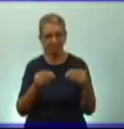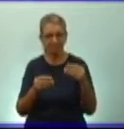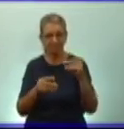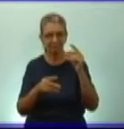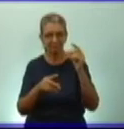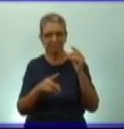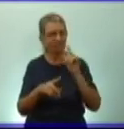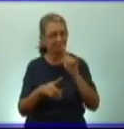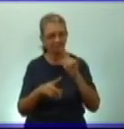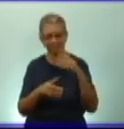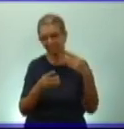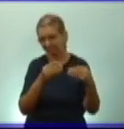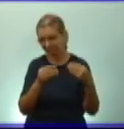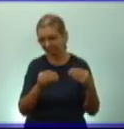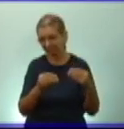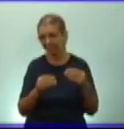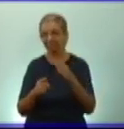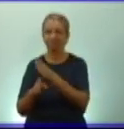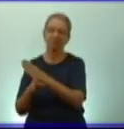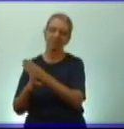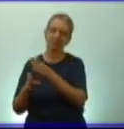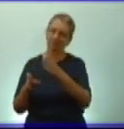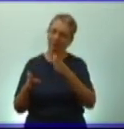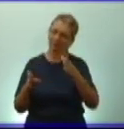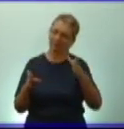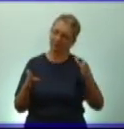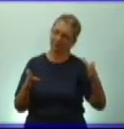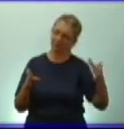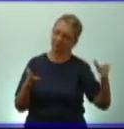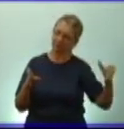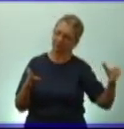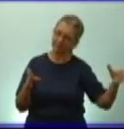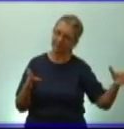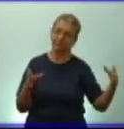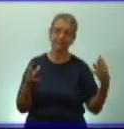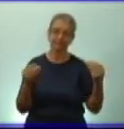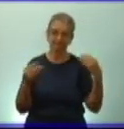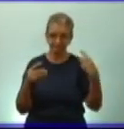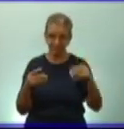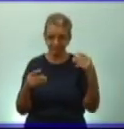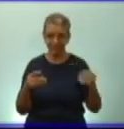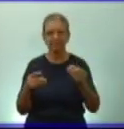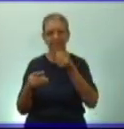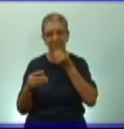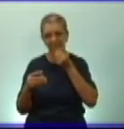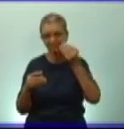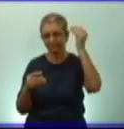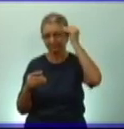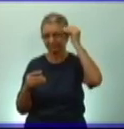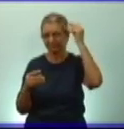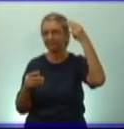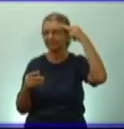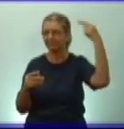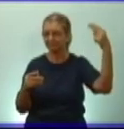que es un contenido que es a largo plazo, que debemos realizar bastantes ejercicios para adquirir la